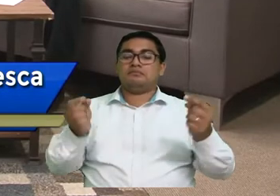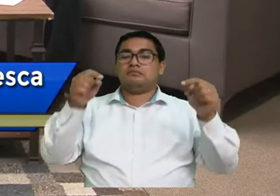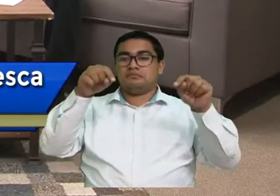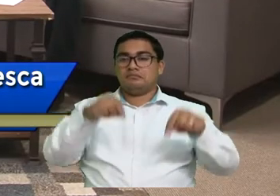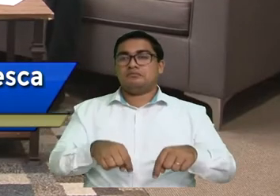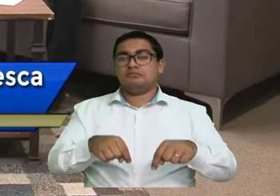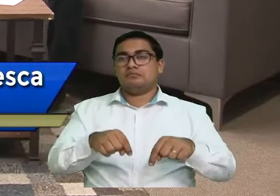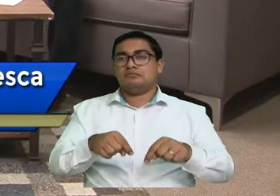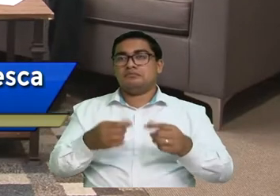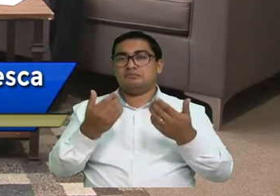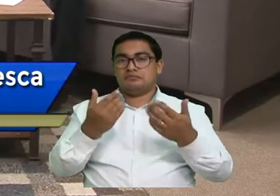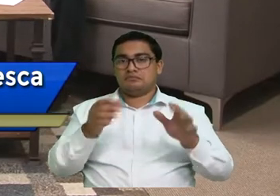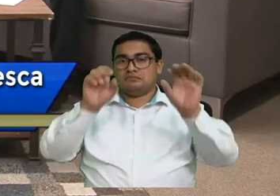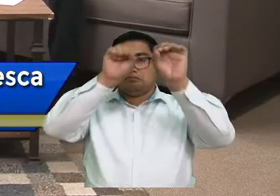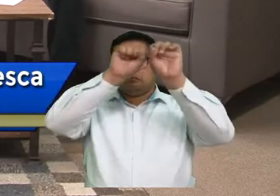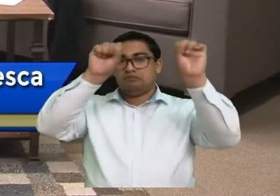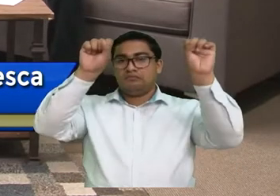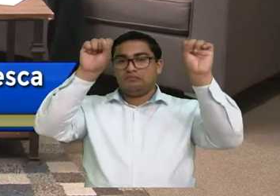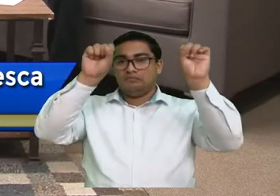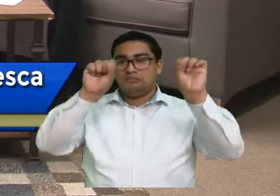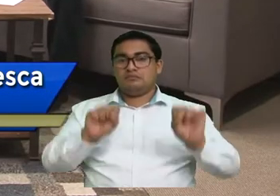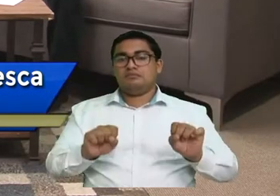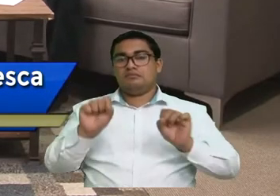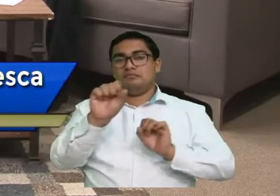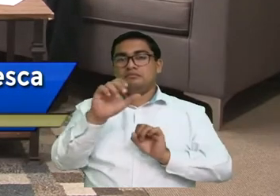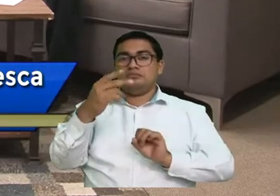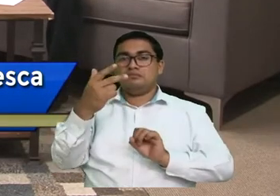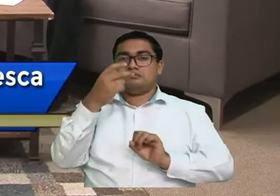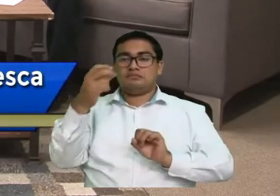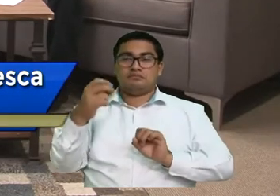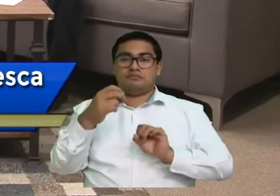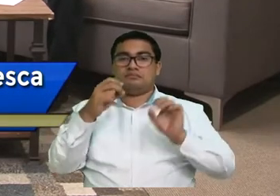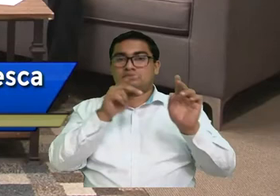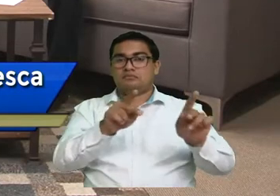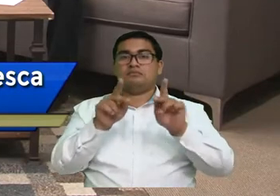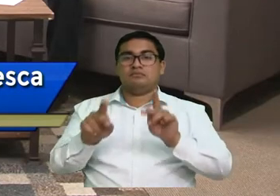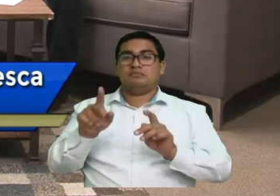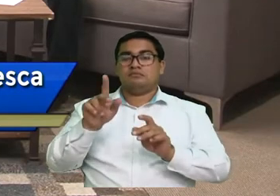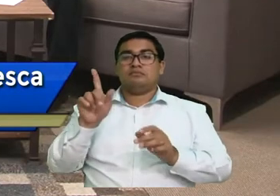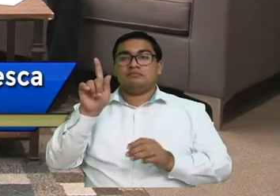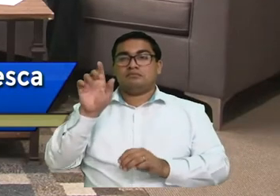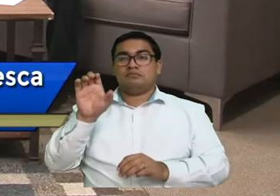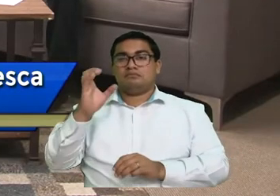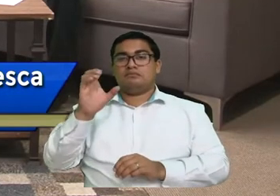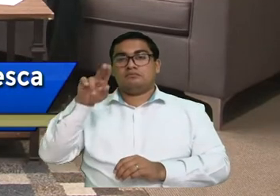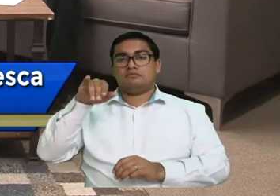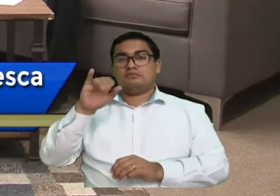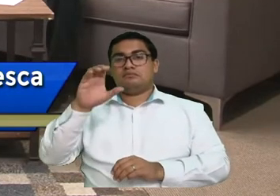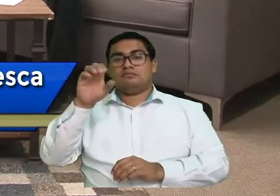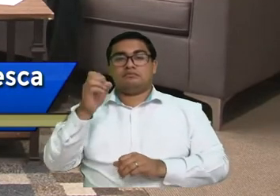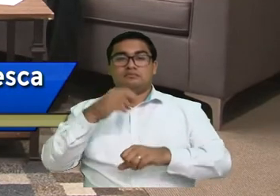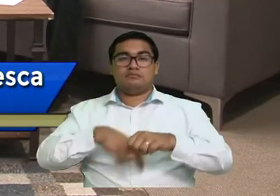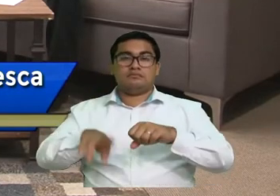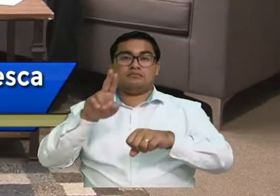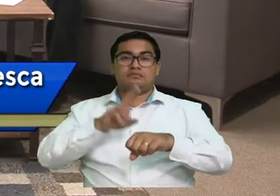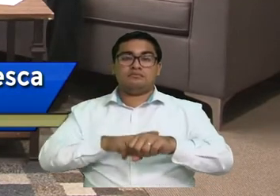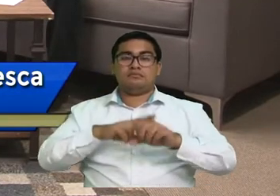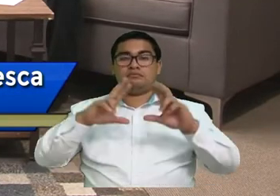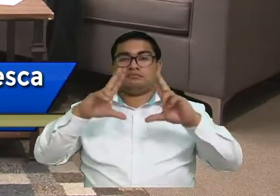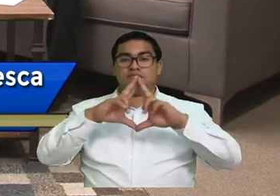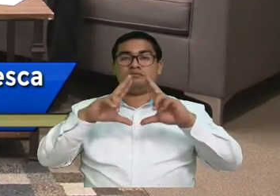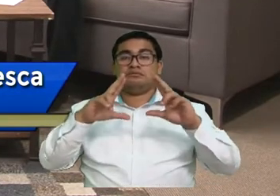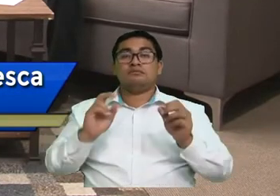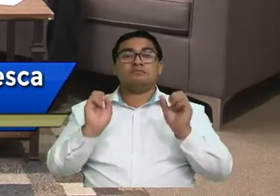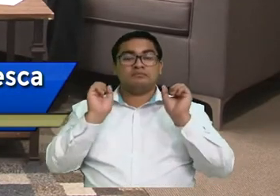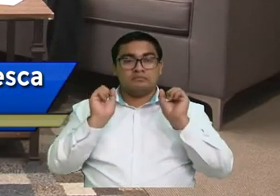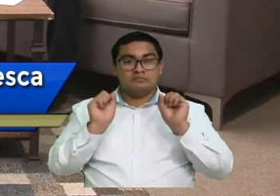hemos capacitado a 80 técnicos del Sistema Nacional, de manera que podamos